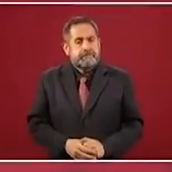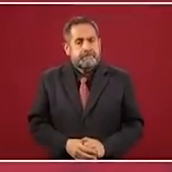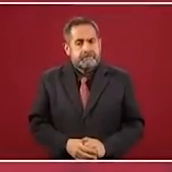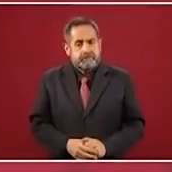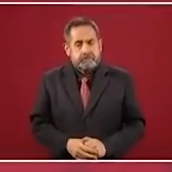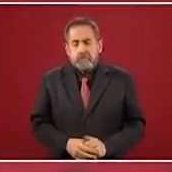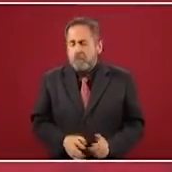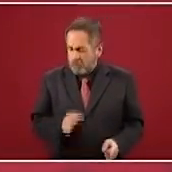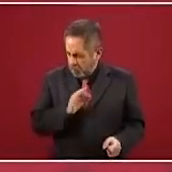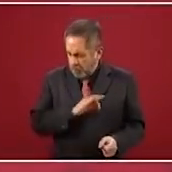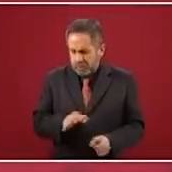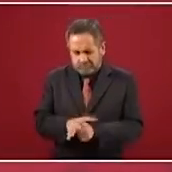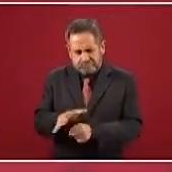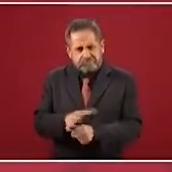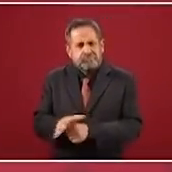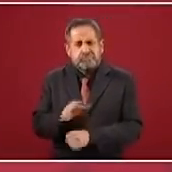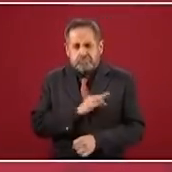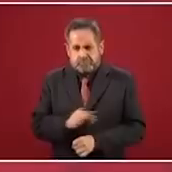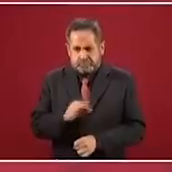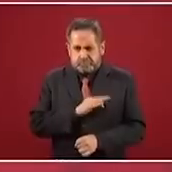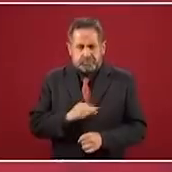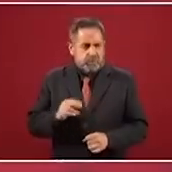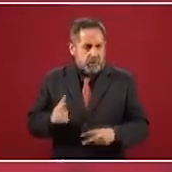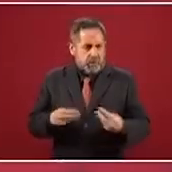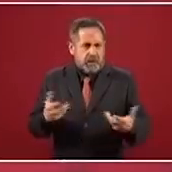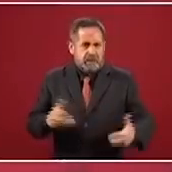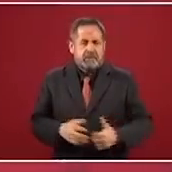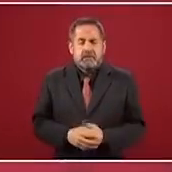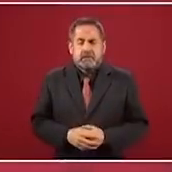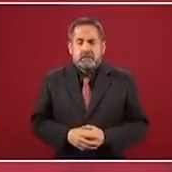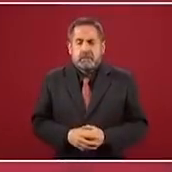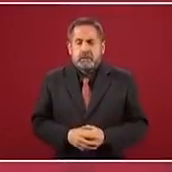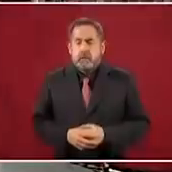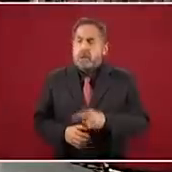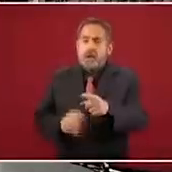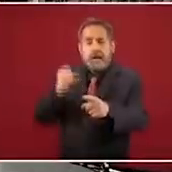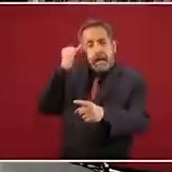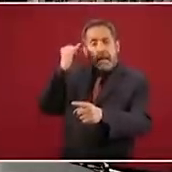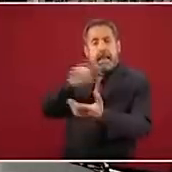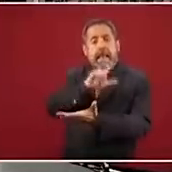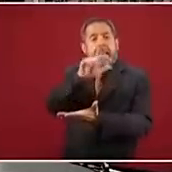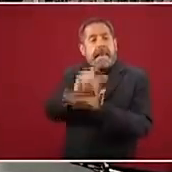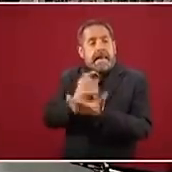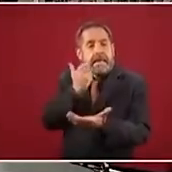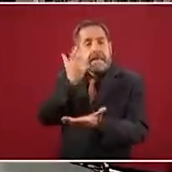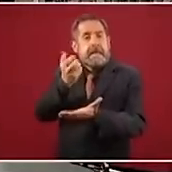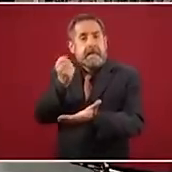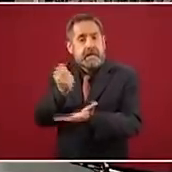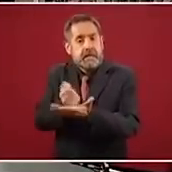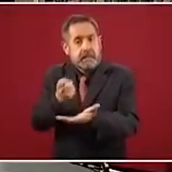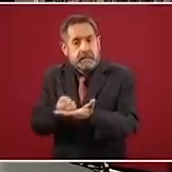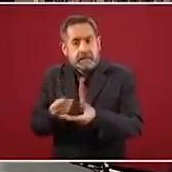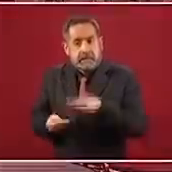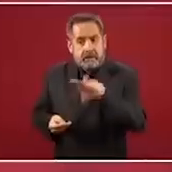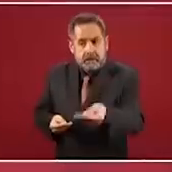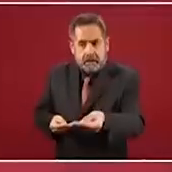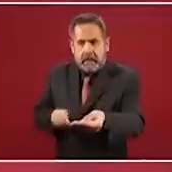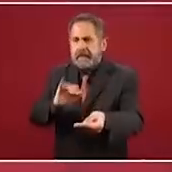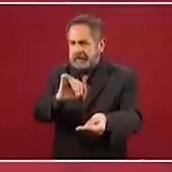Sí es posible hacerlo. Entonces, ¿mandar una iniciativa? Sí, sí, pero primero vamos a